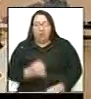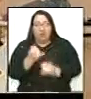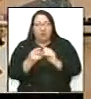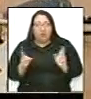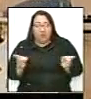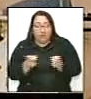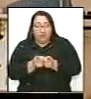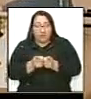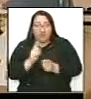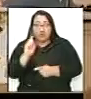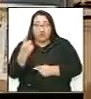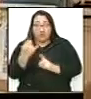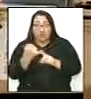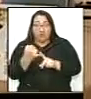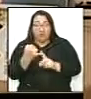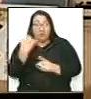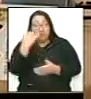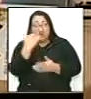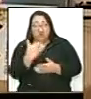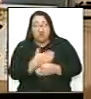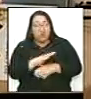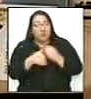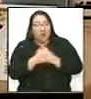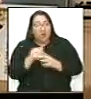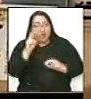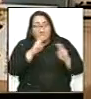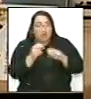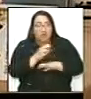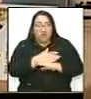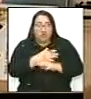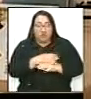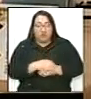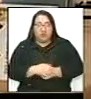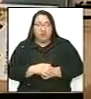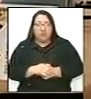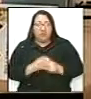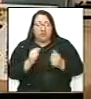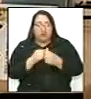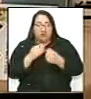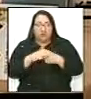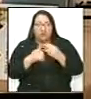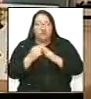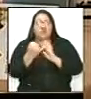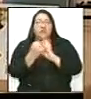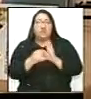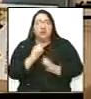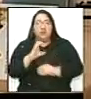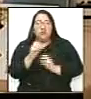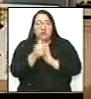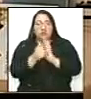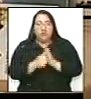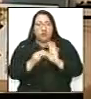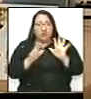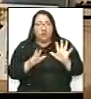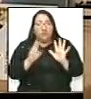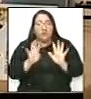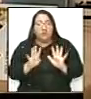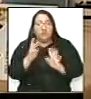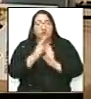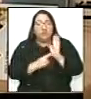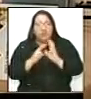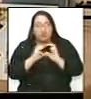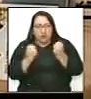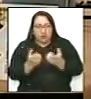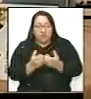Conclusiones. Primera, por los argumentos expuestos en el análisis que antecede y de conformidad con lo establecido en el inciso C del artículo 89 del reglamento